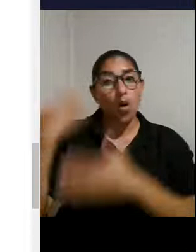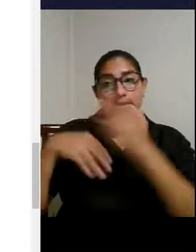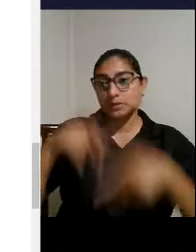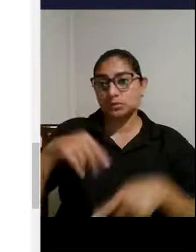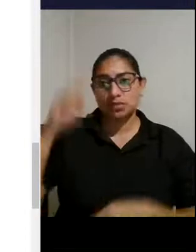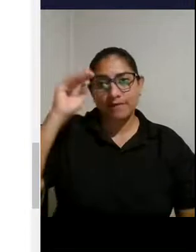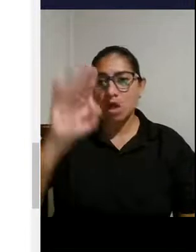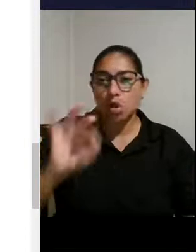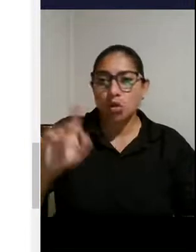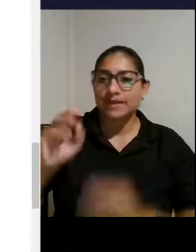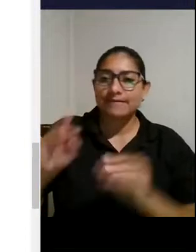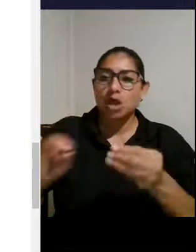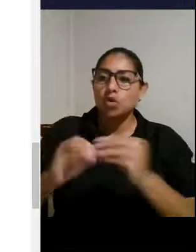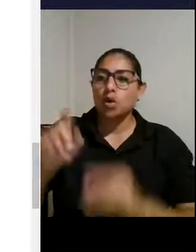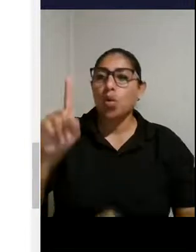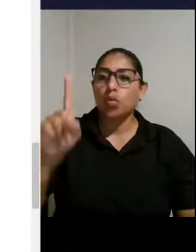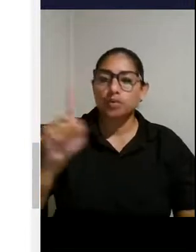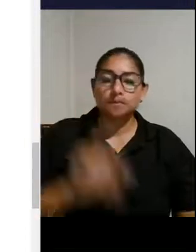contabilidad 1,